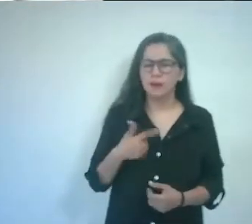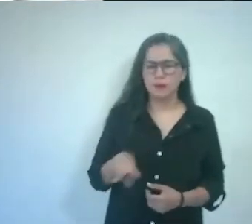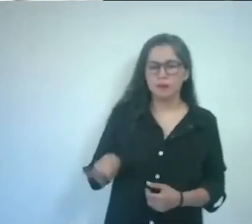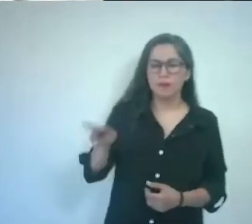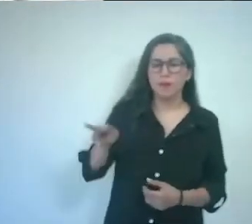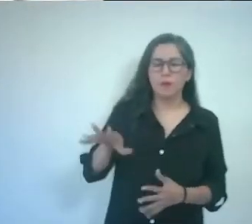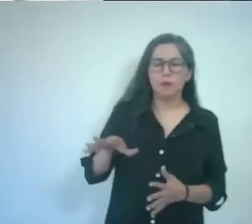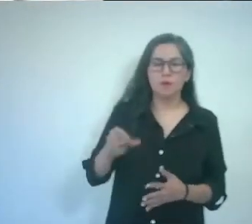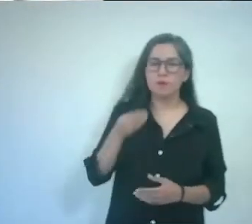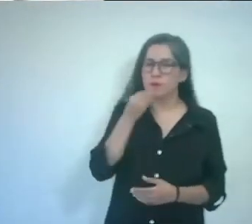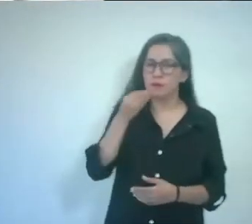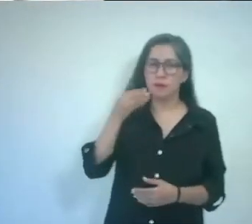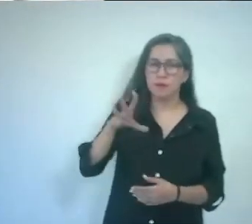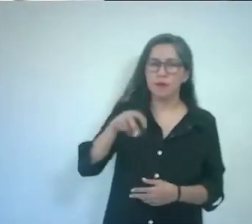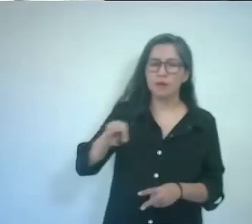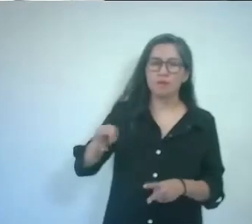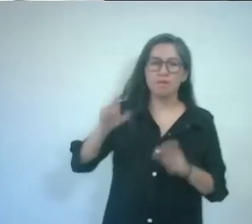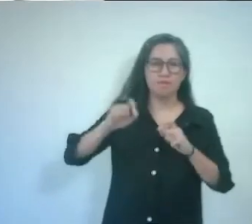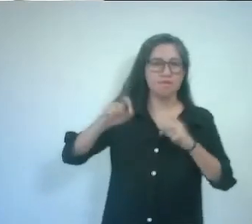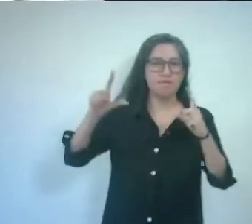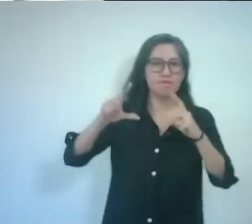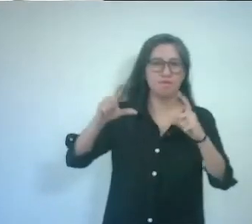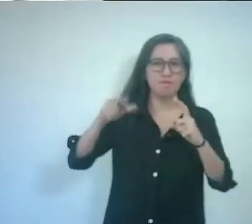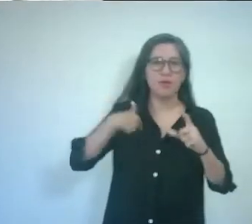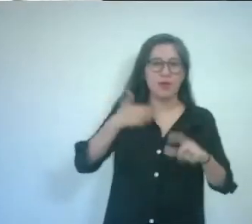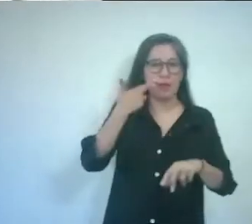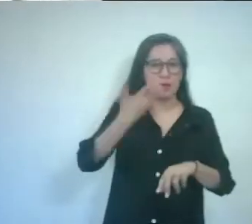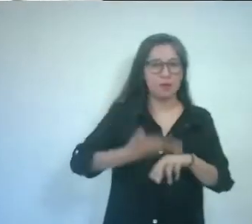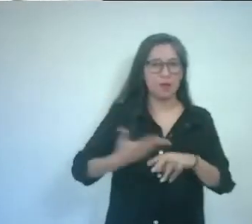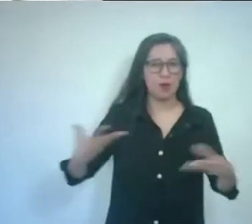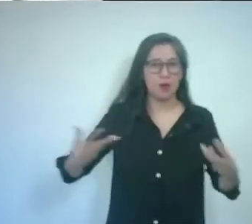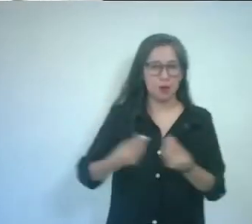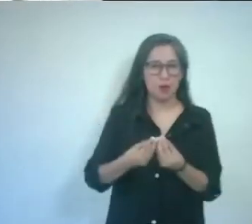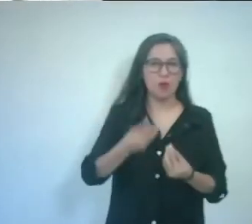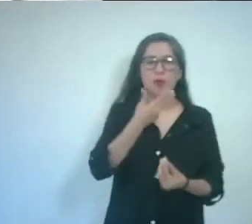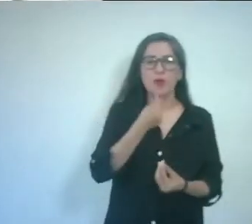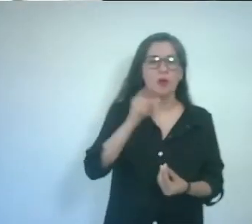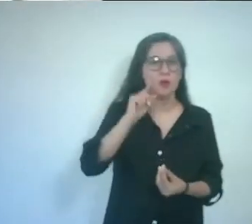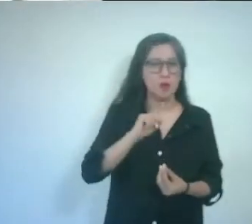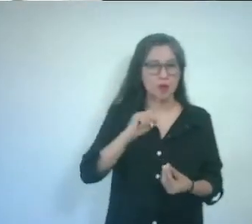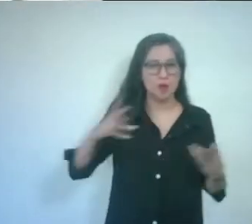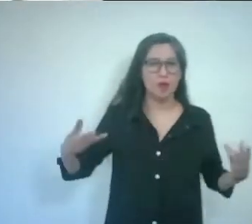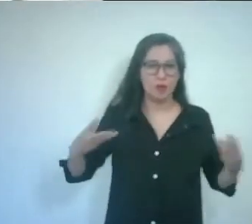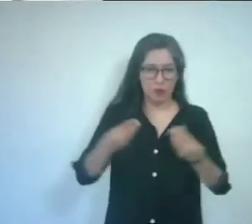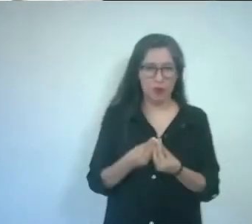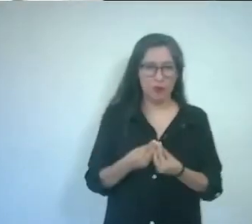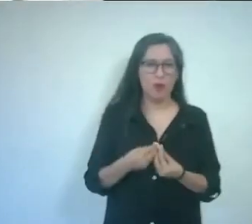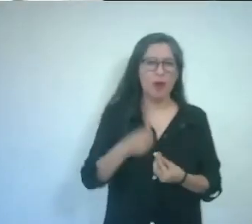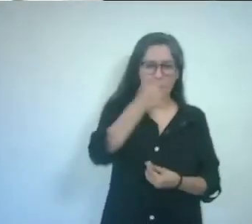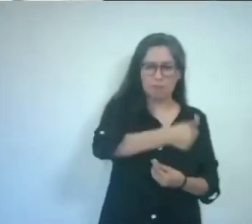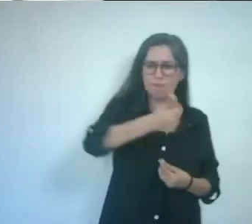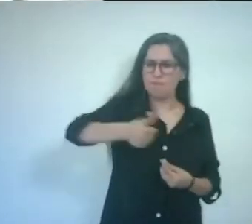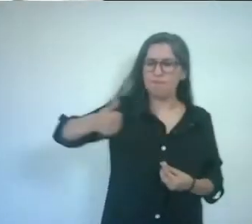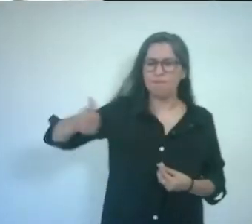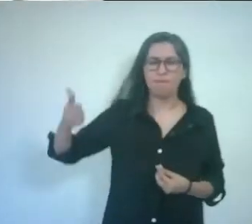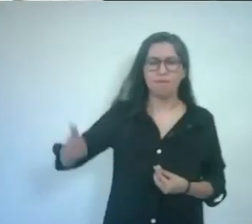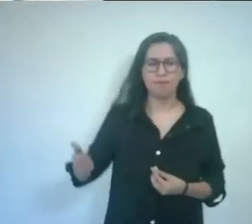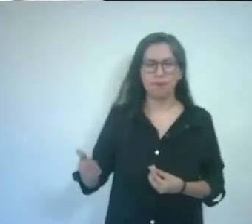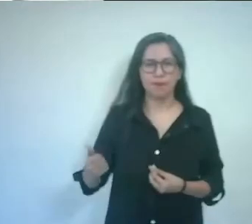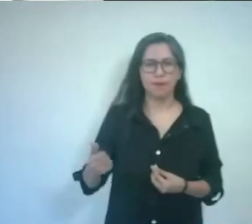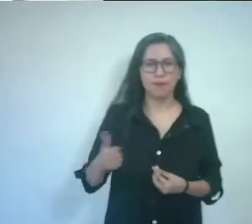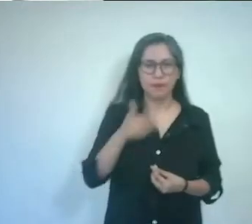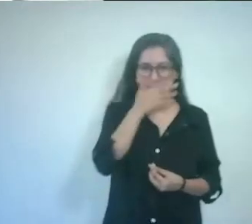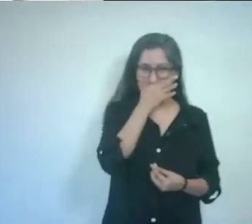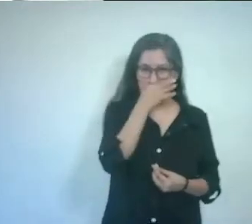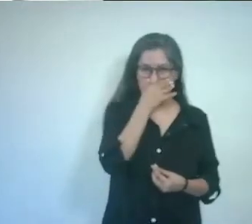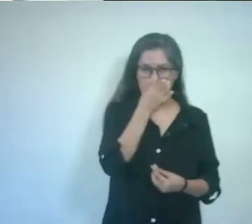orgullo que siento de compartir esta responsabilidad con los hombres y mujeres que ocupan cada uno de los espacios